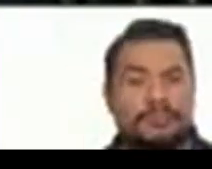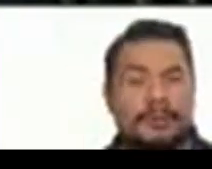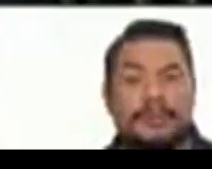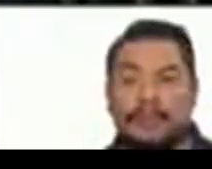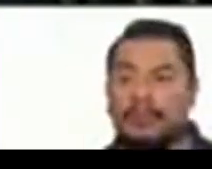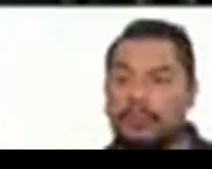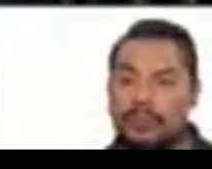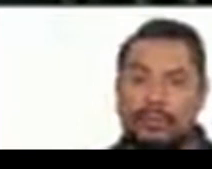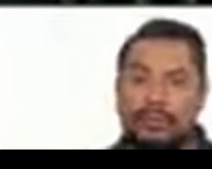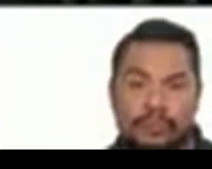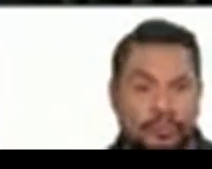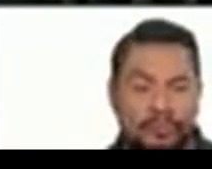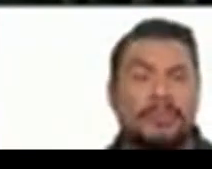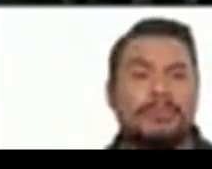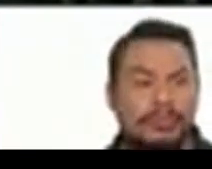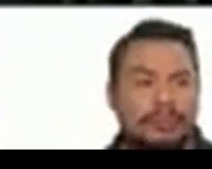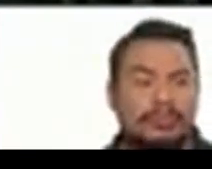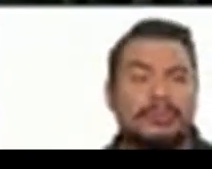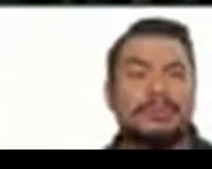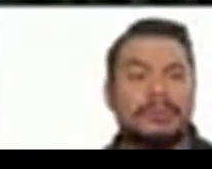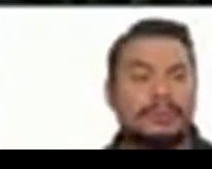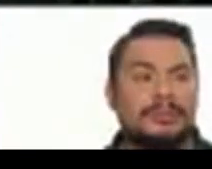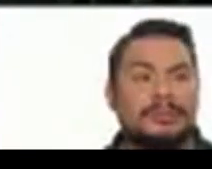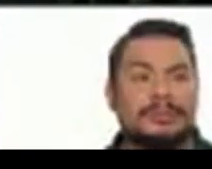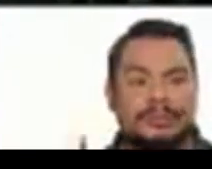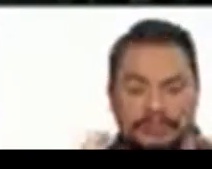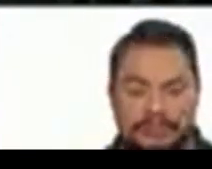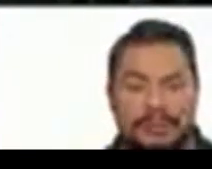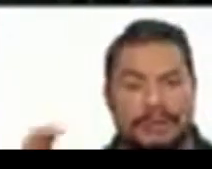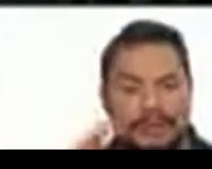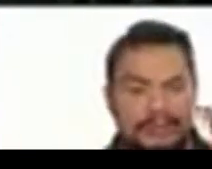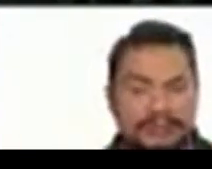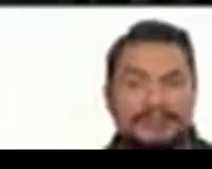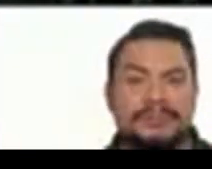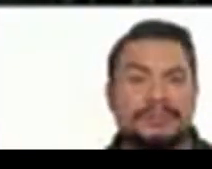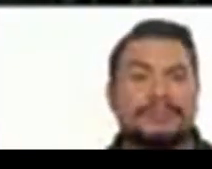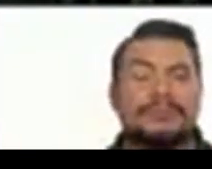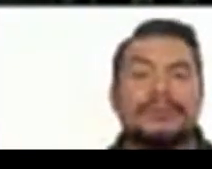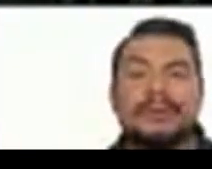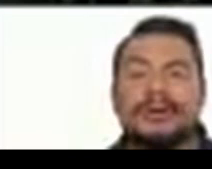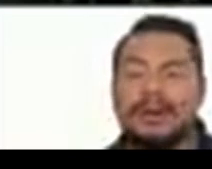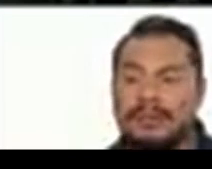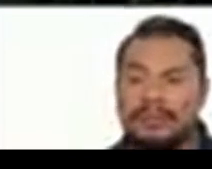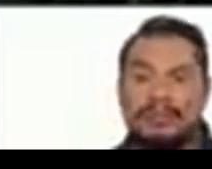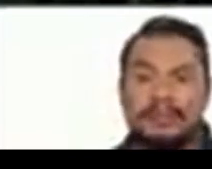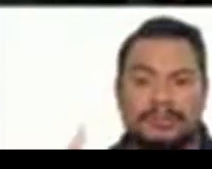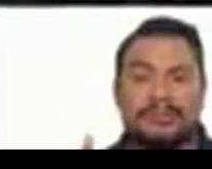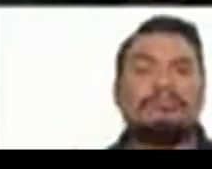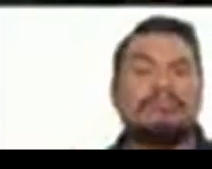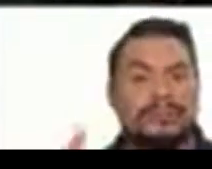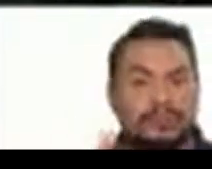Juntos podemos colaborar en la investigación científica, el intercambio